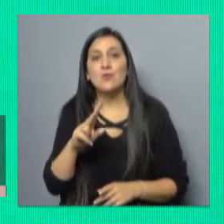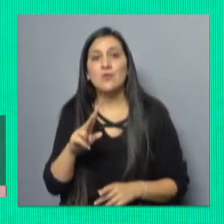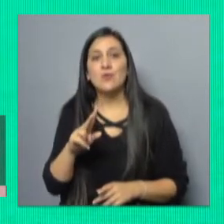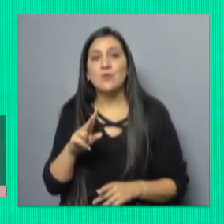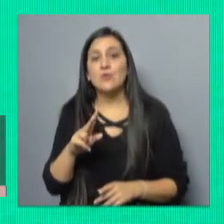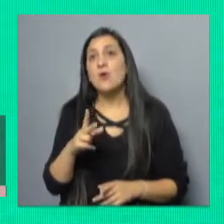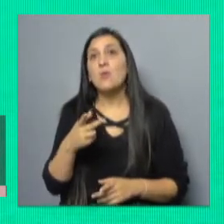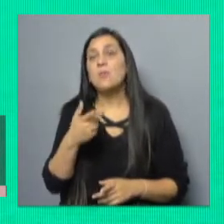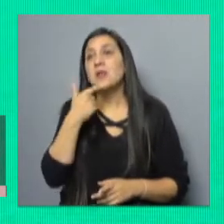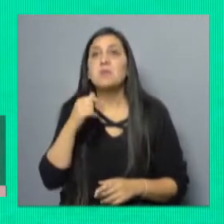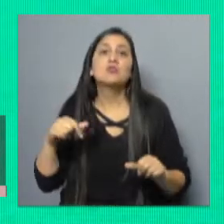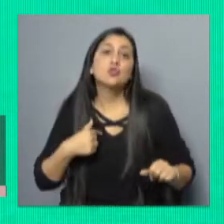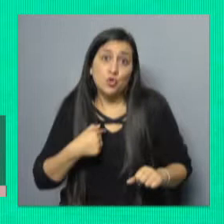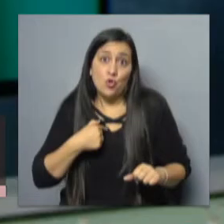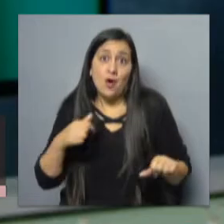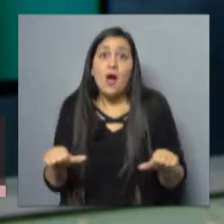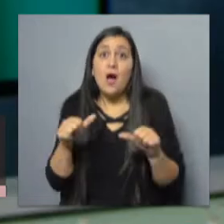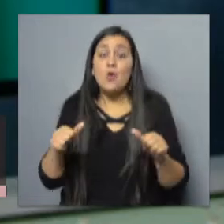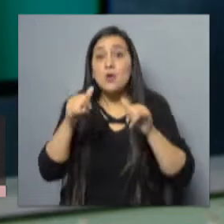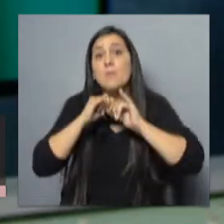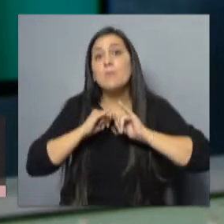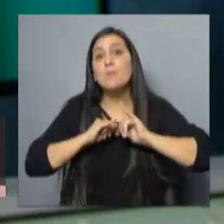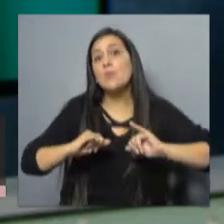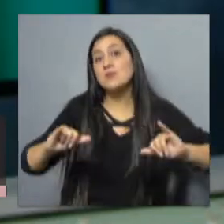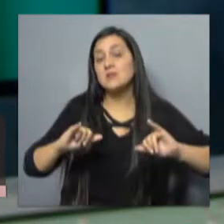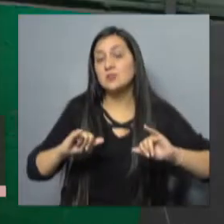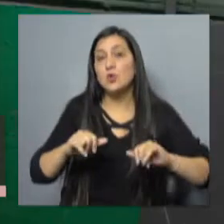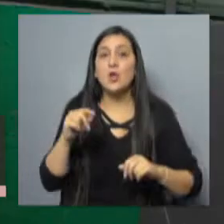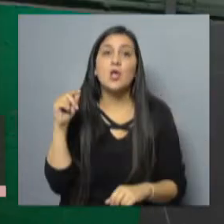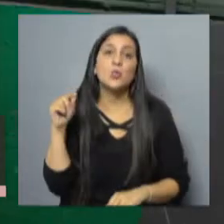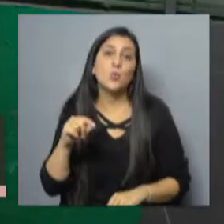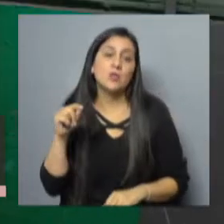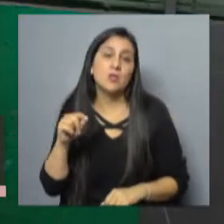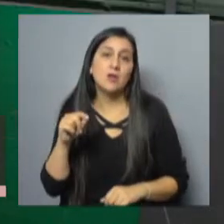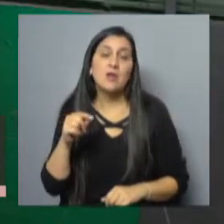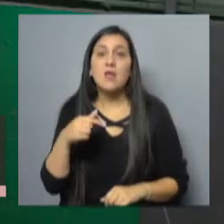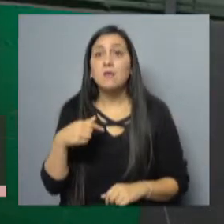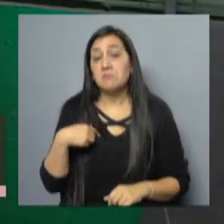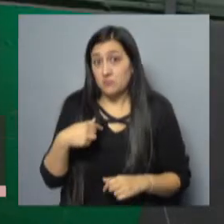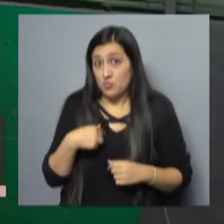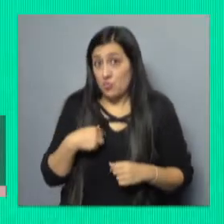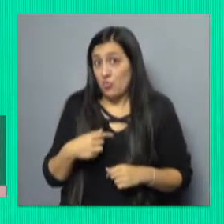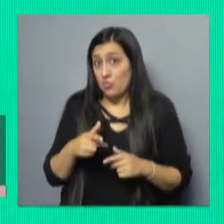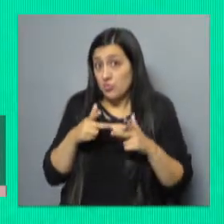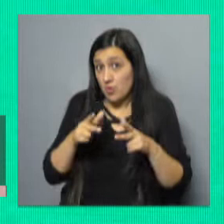a una publicación en en twitter por ejemplo que además digo que son opiniones personales